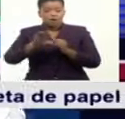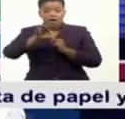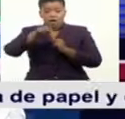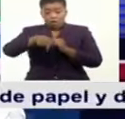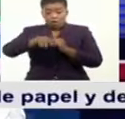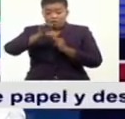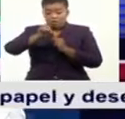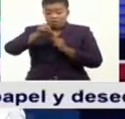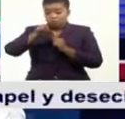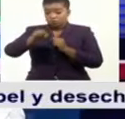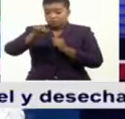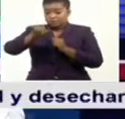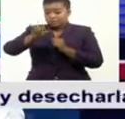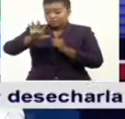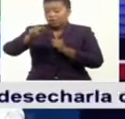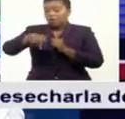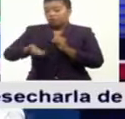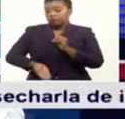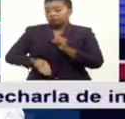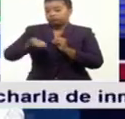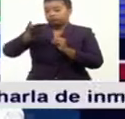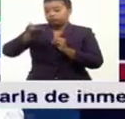0,65 a